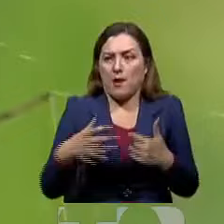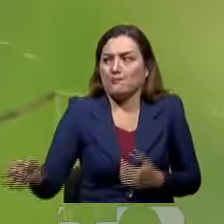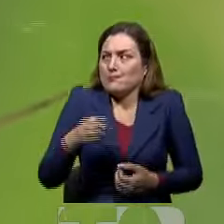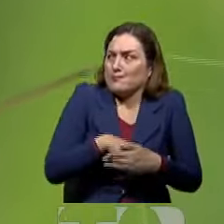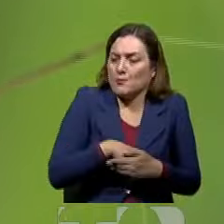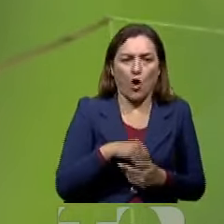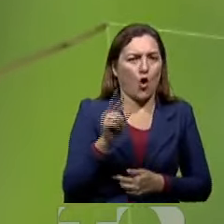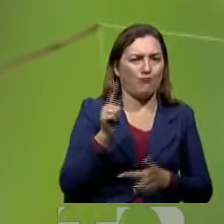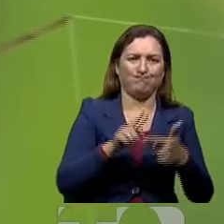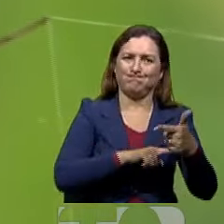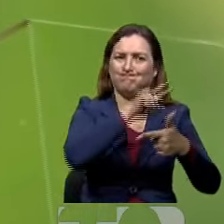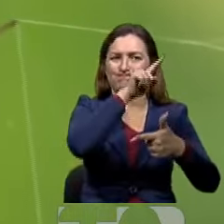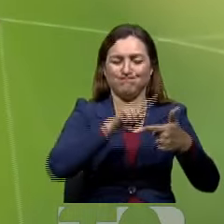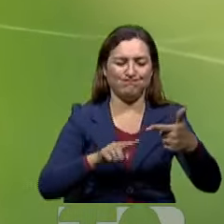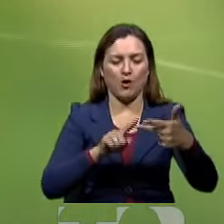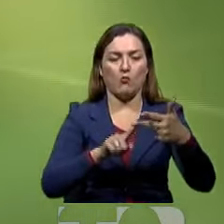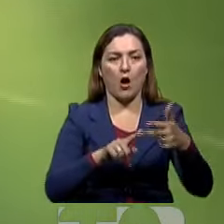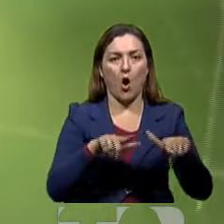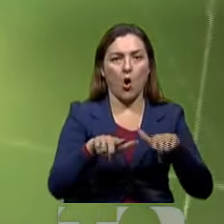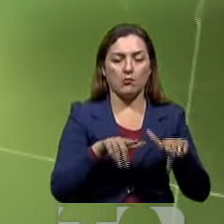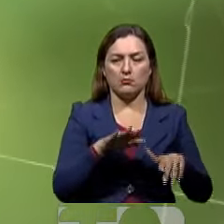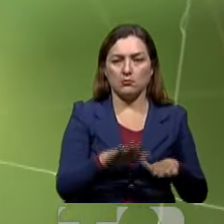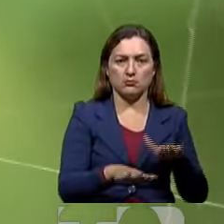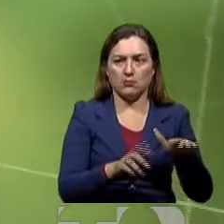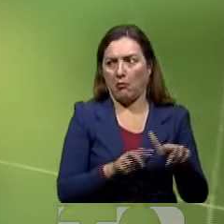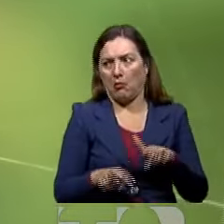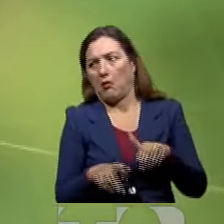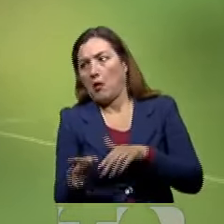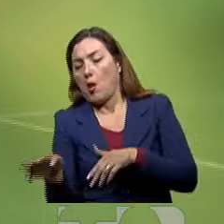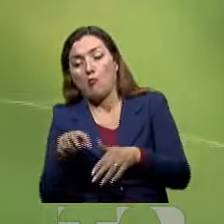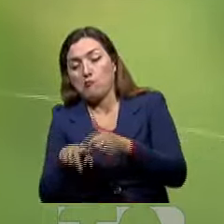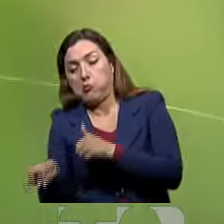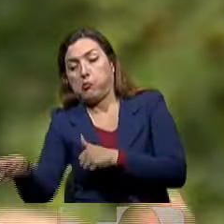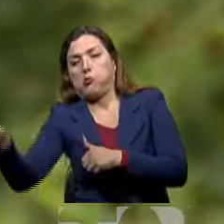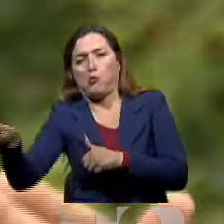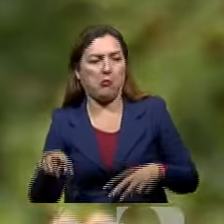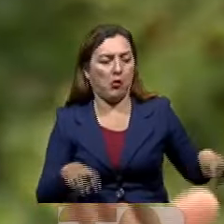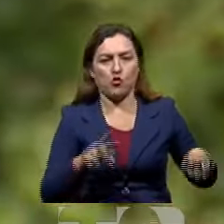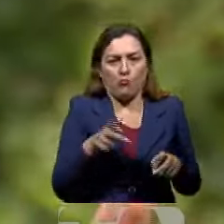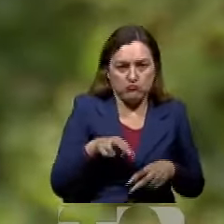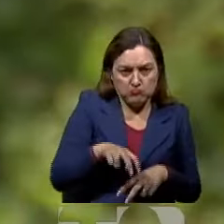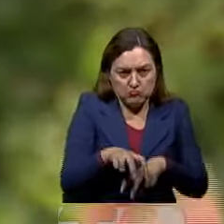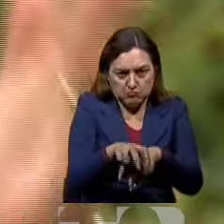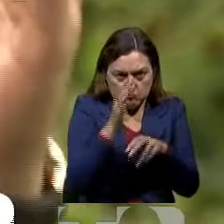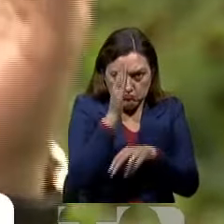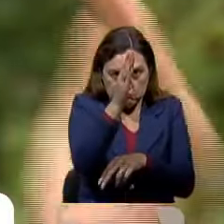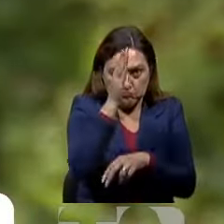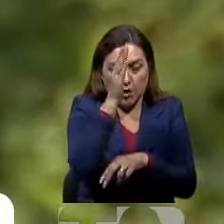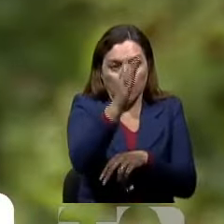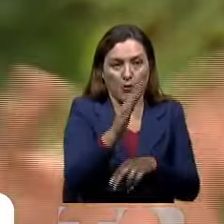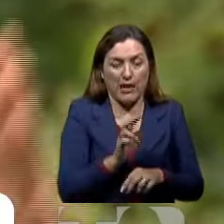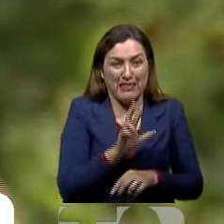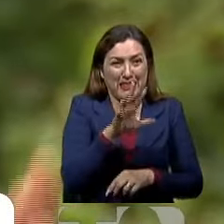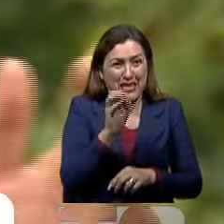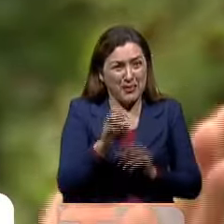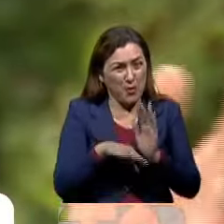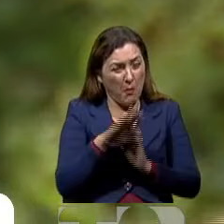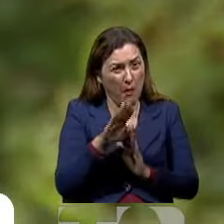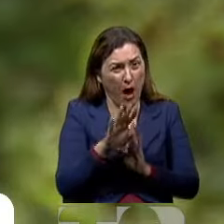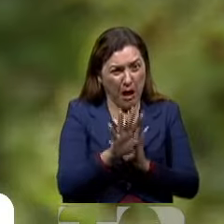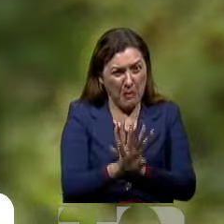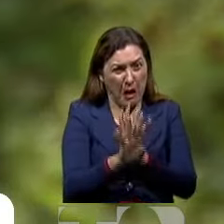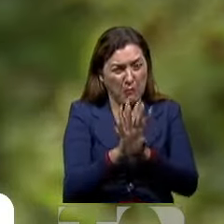espacios requeridos y que donde se pueda acceder. Al mismo tiempo no debe haber más de 30 personas caminando en el sendero, distribuidos en